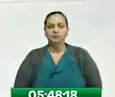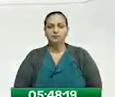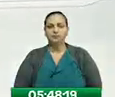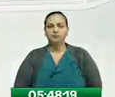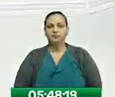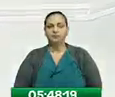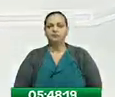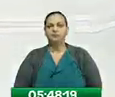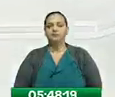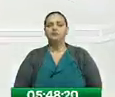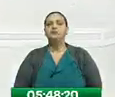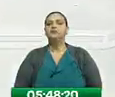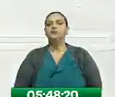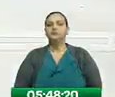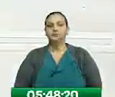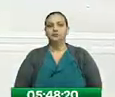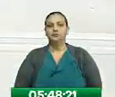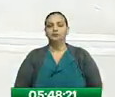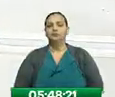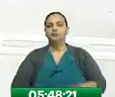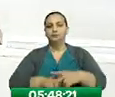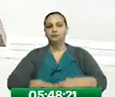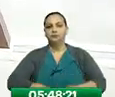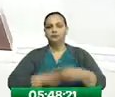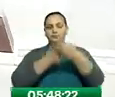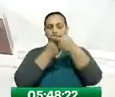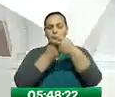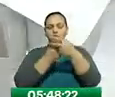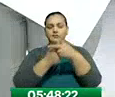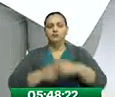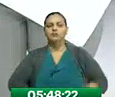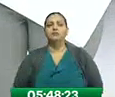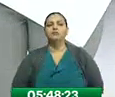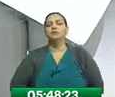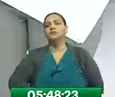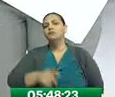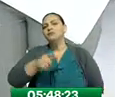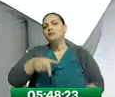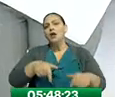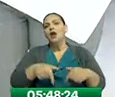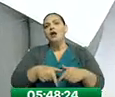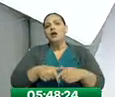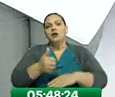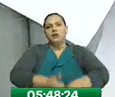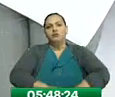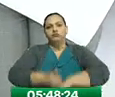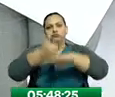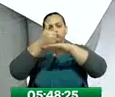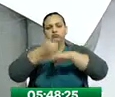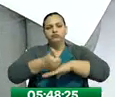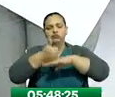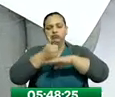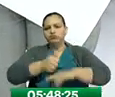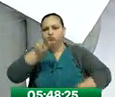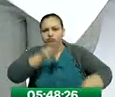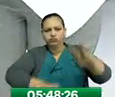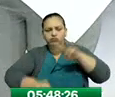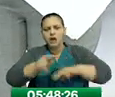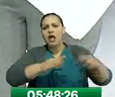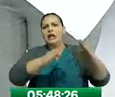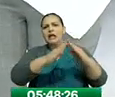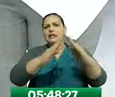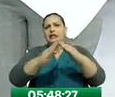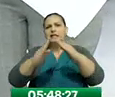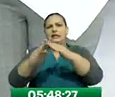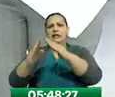arrancamos, Mayra y amables televidentes, para contarles que detienen a 17 personas y allanan más de 40 inmuebles. Esto